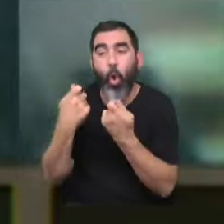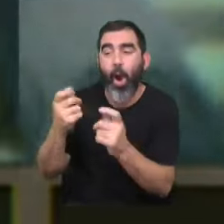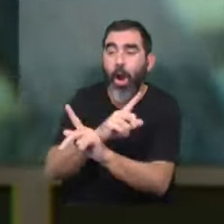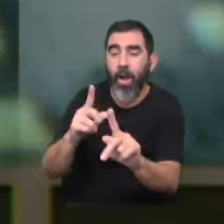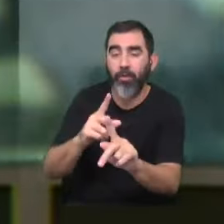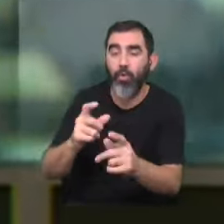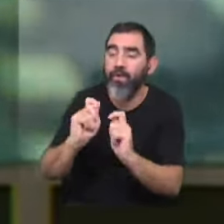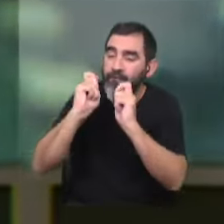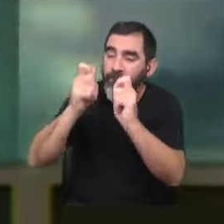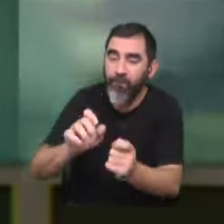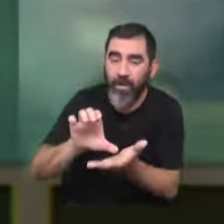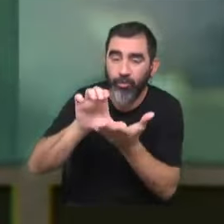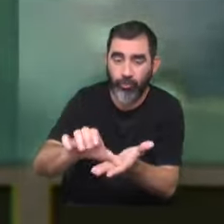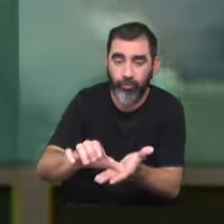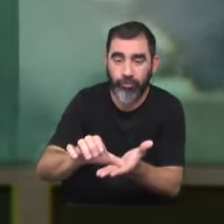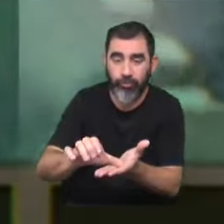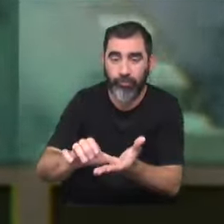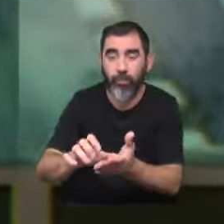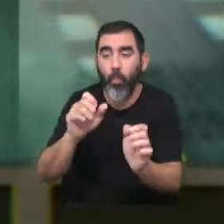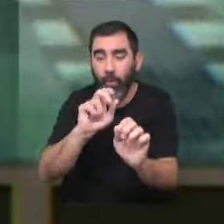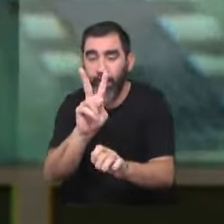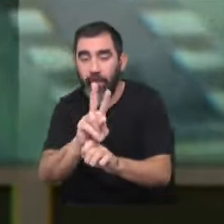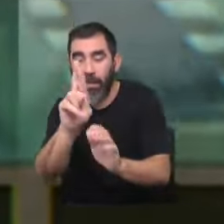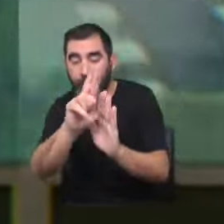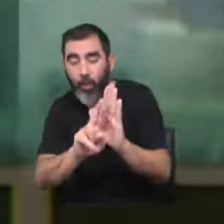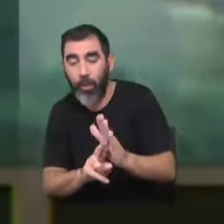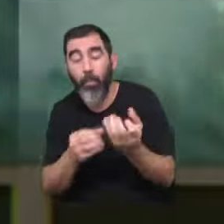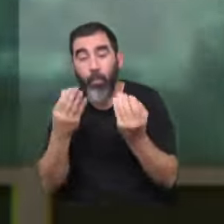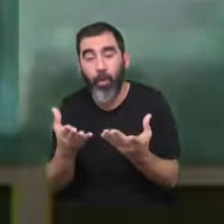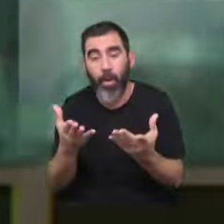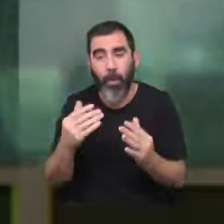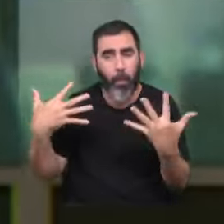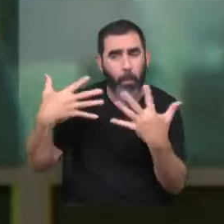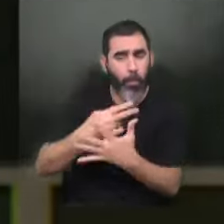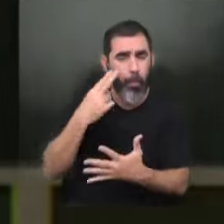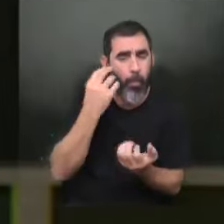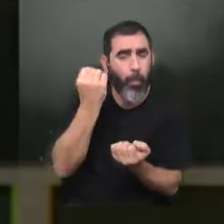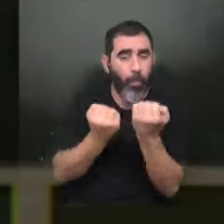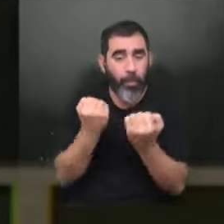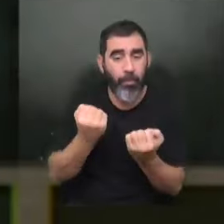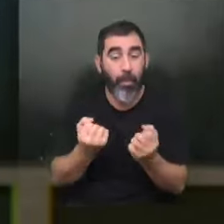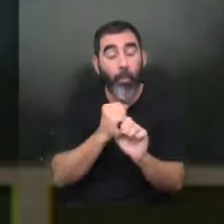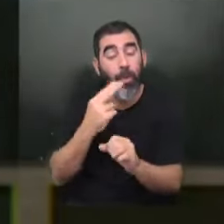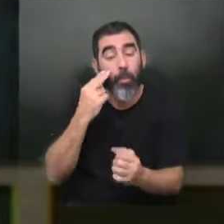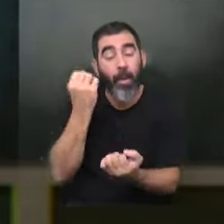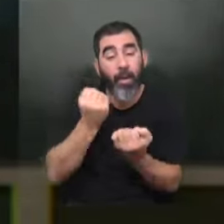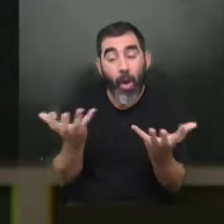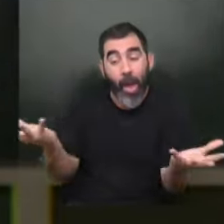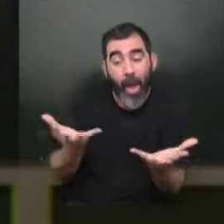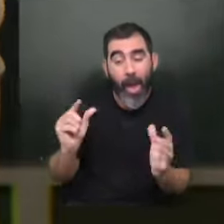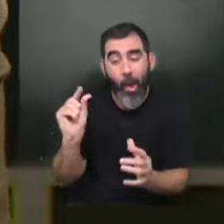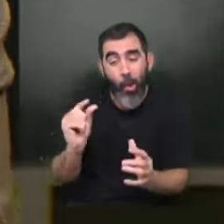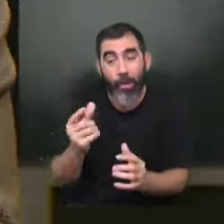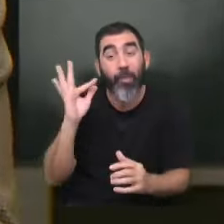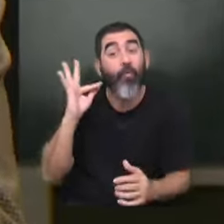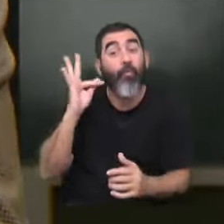puede considerar que uno no puede hacer una cierta regulación porque trae un perjuicio económico. Puede traer un perjuicio económico a muy corto